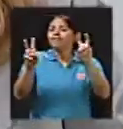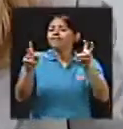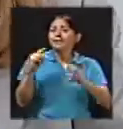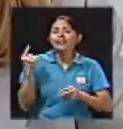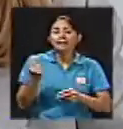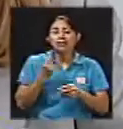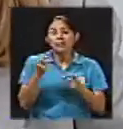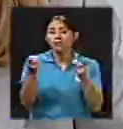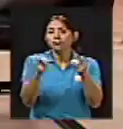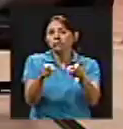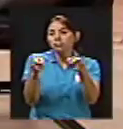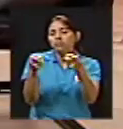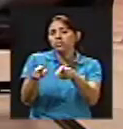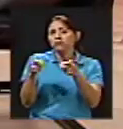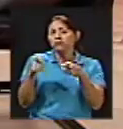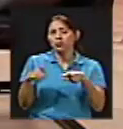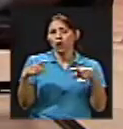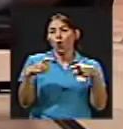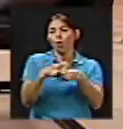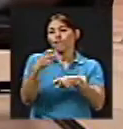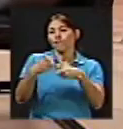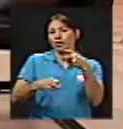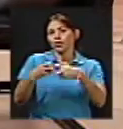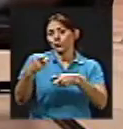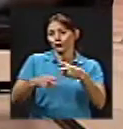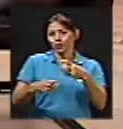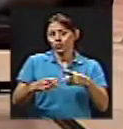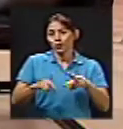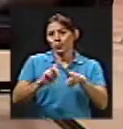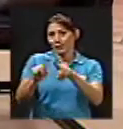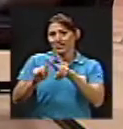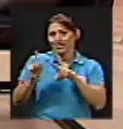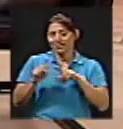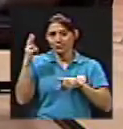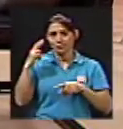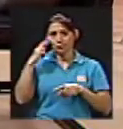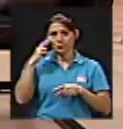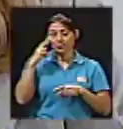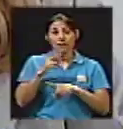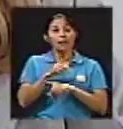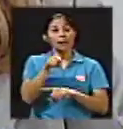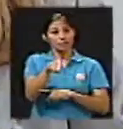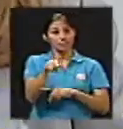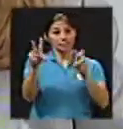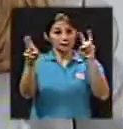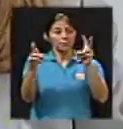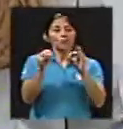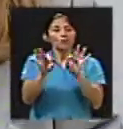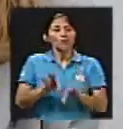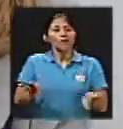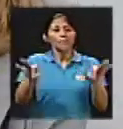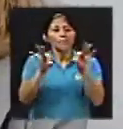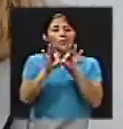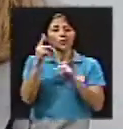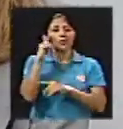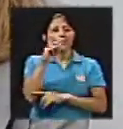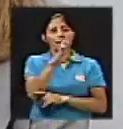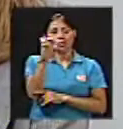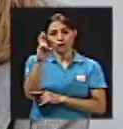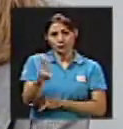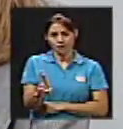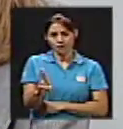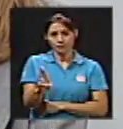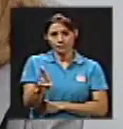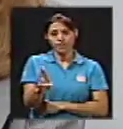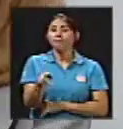hay conflictos por distintas razones. Es además, obviamente, un tema de mucha importancia para Costa Rica. Entonces, pues esto me permitió, de